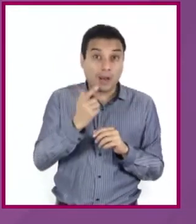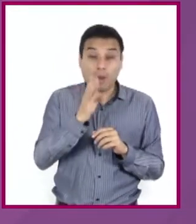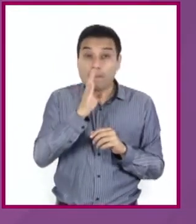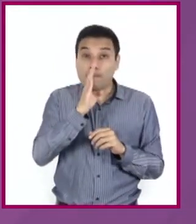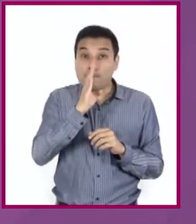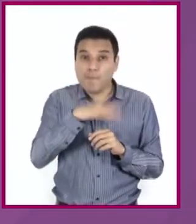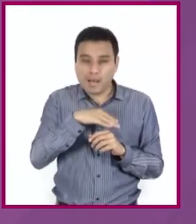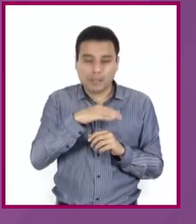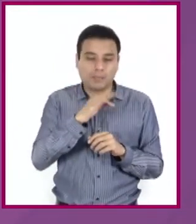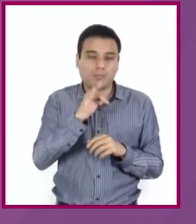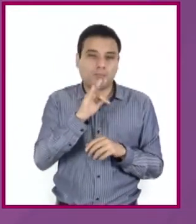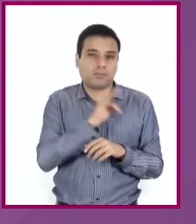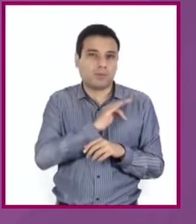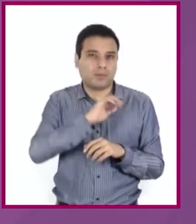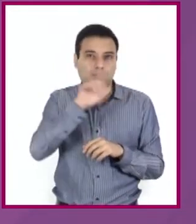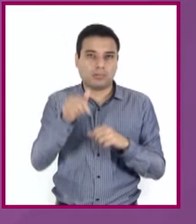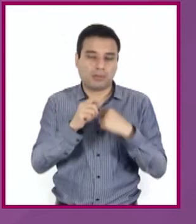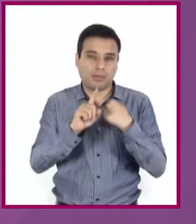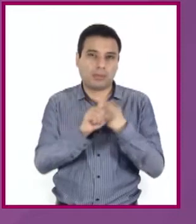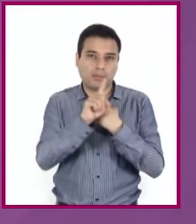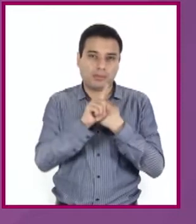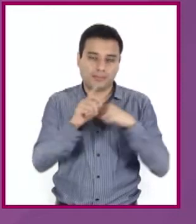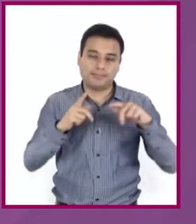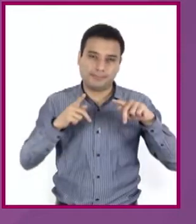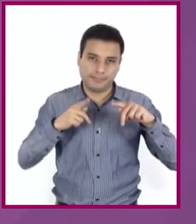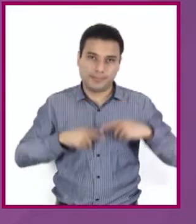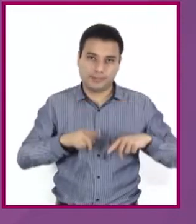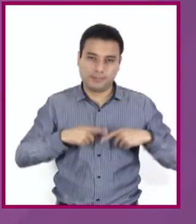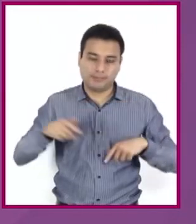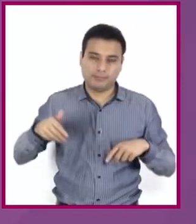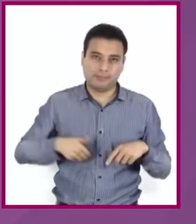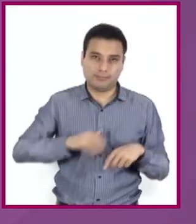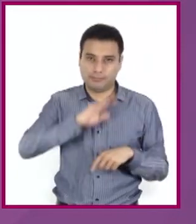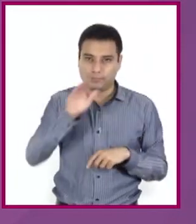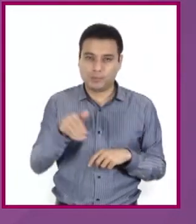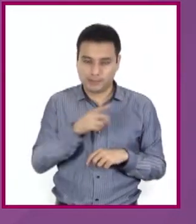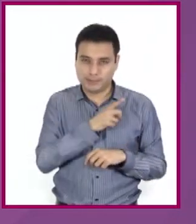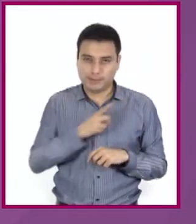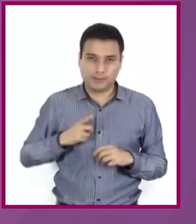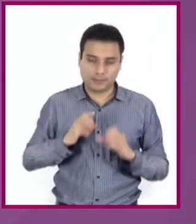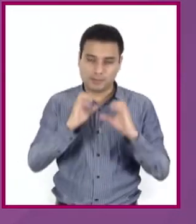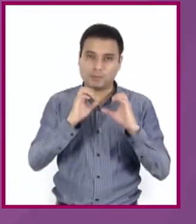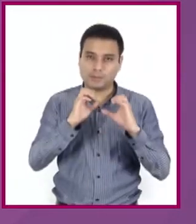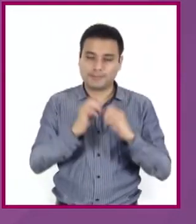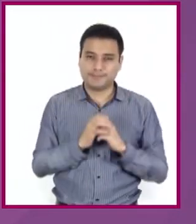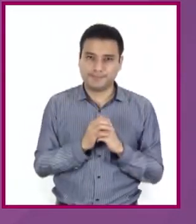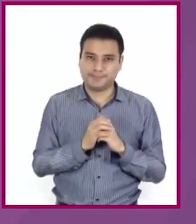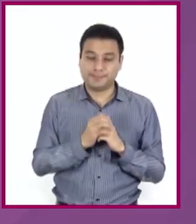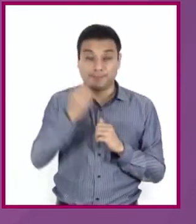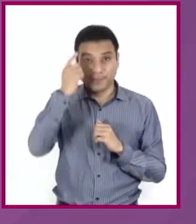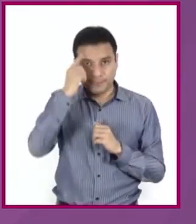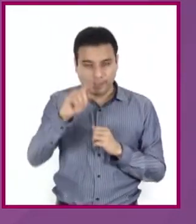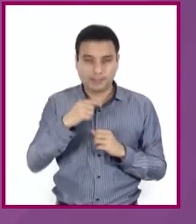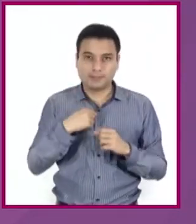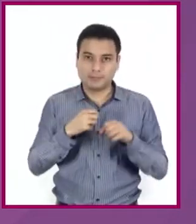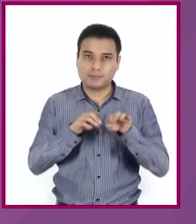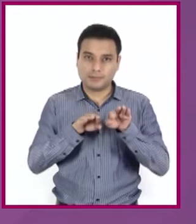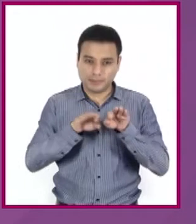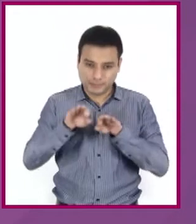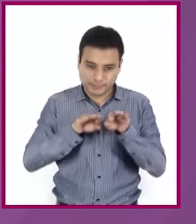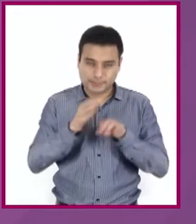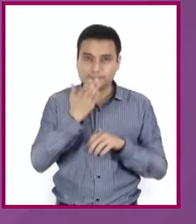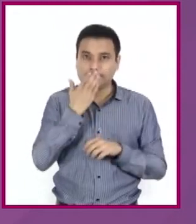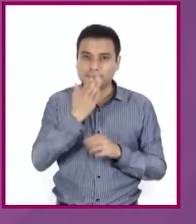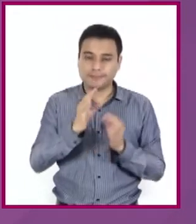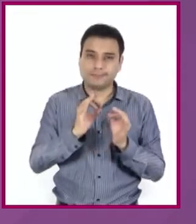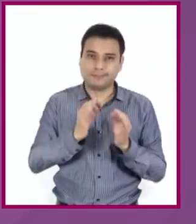pueden llegar incluso a matar a una persona. Y entonces hay que tomar todas esas precauciones para poder trabajar al hacer mantenimiento